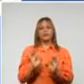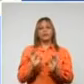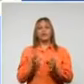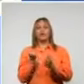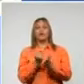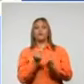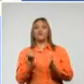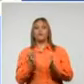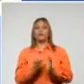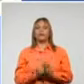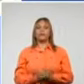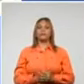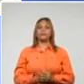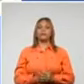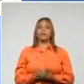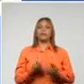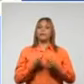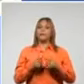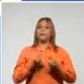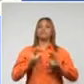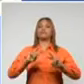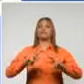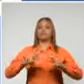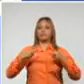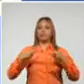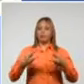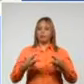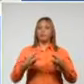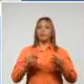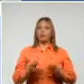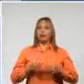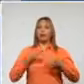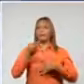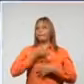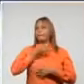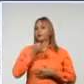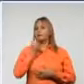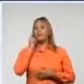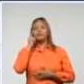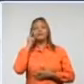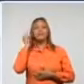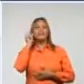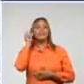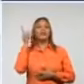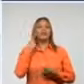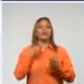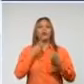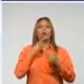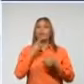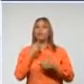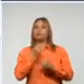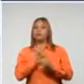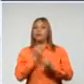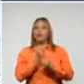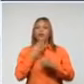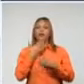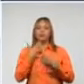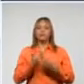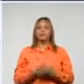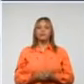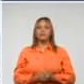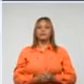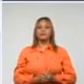COVID. Pero reitero, es una para tener idea de dónde se está trabajando con